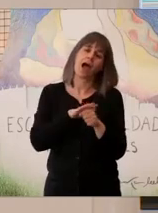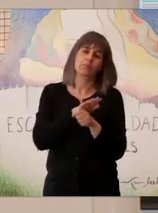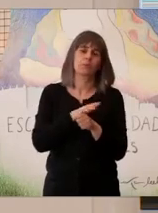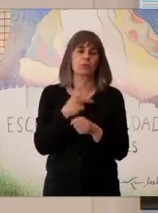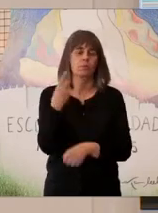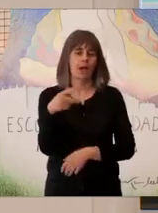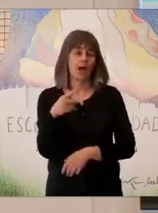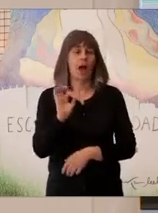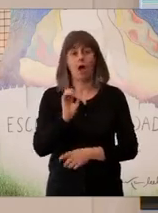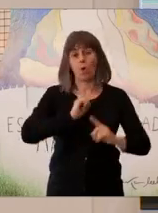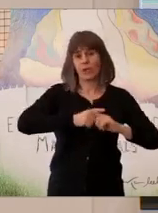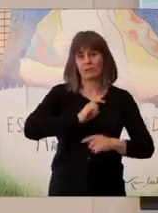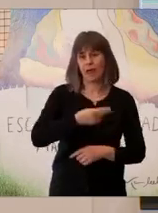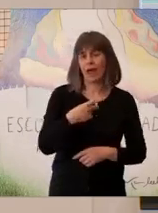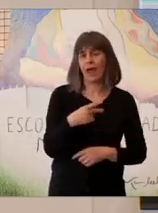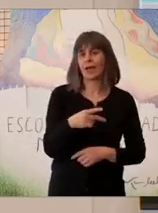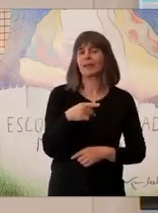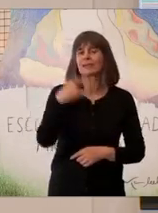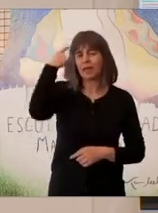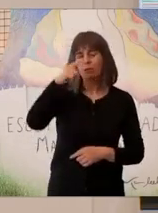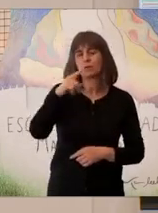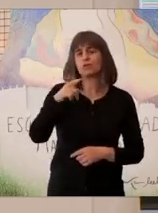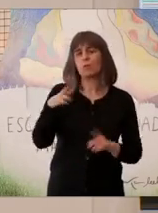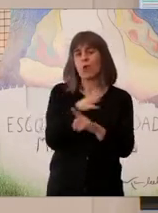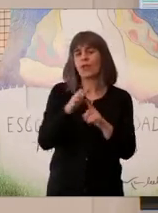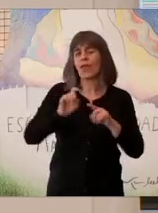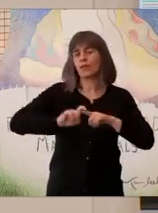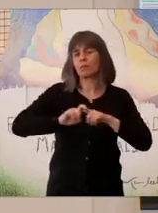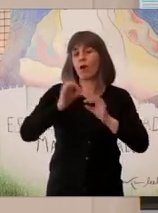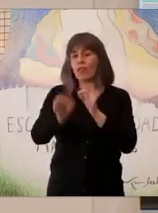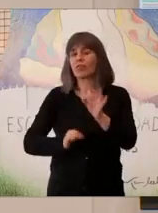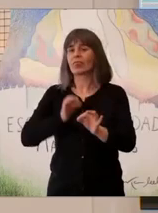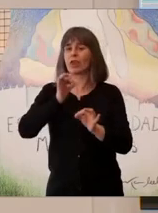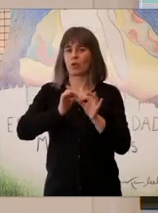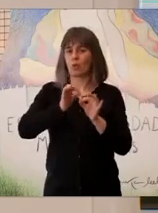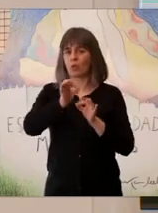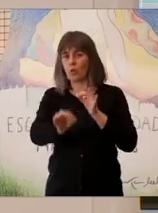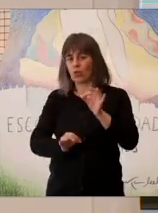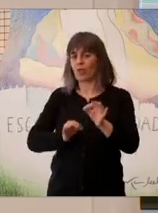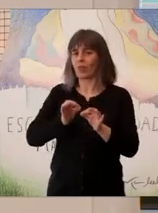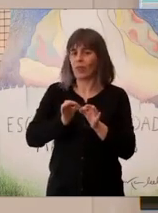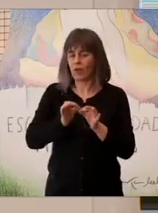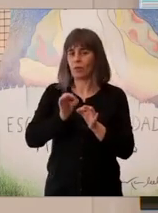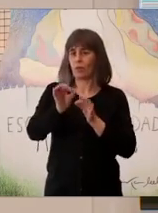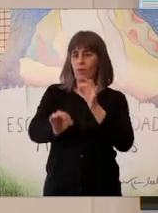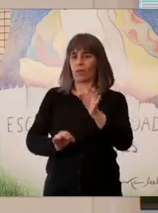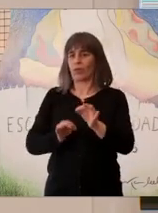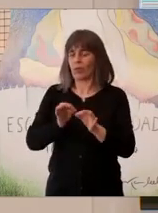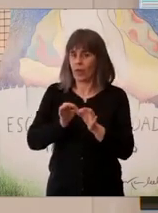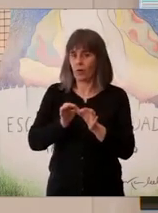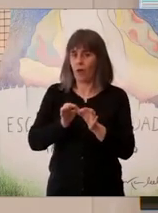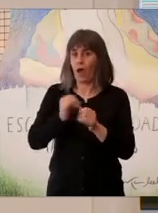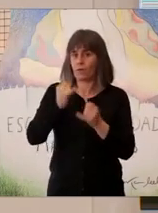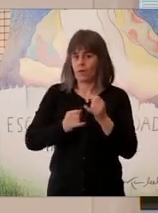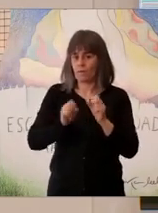expareja, que es una violencia cíclica, que se va generando por ciclos, que cada vez que se produce otro ciclo la violencia va a ser mayor.